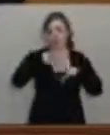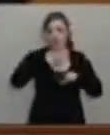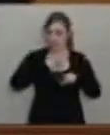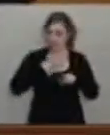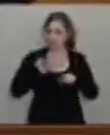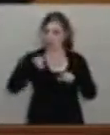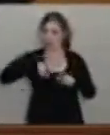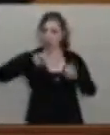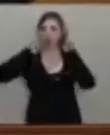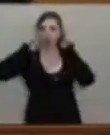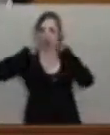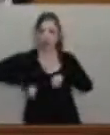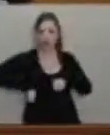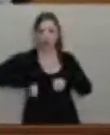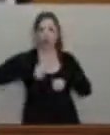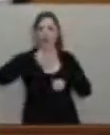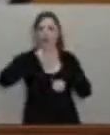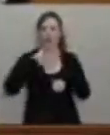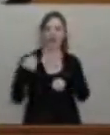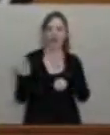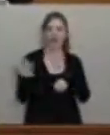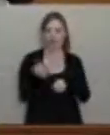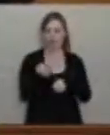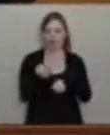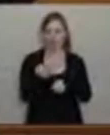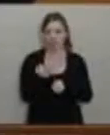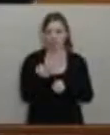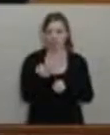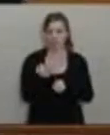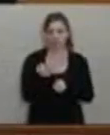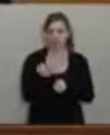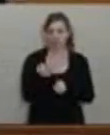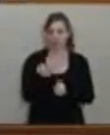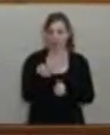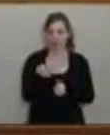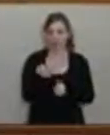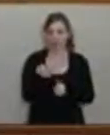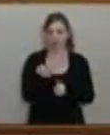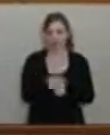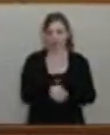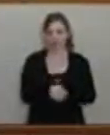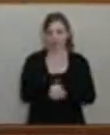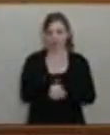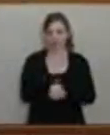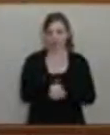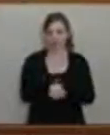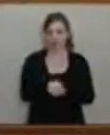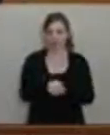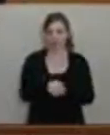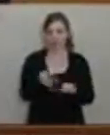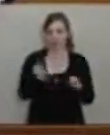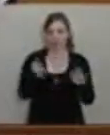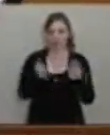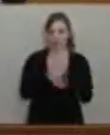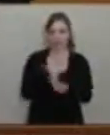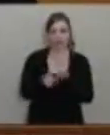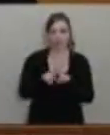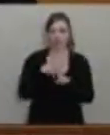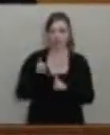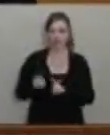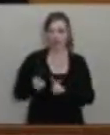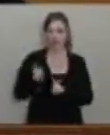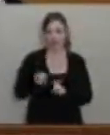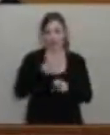acuerdo. Dice, comporta el sustancial cambio de escenario que lleva de las tradicionales políticas